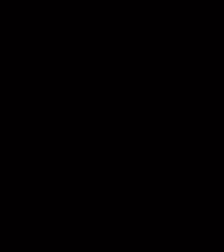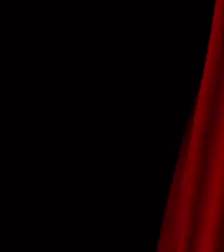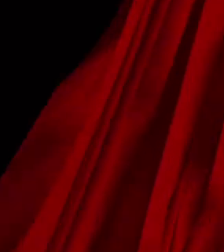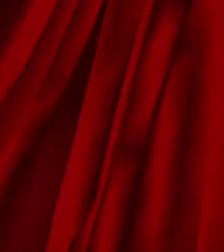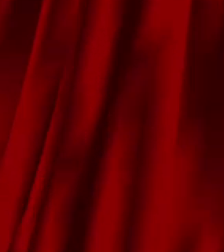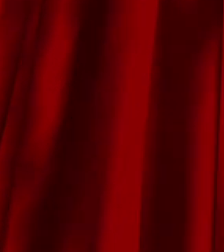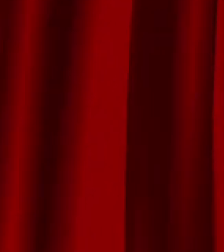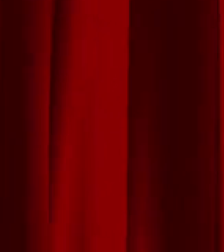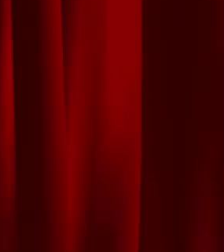muchísimo más que eso